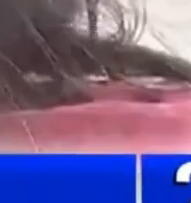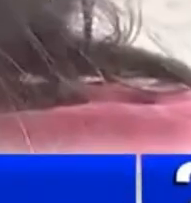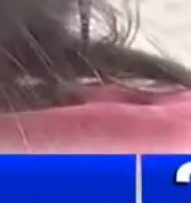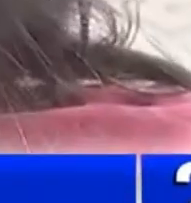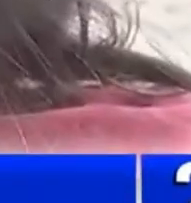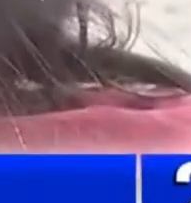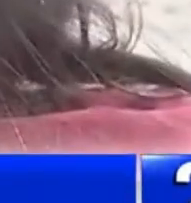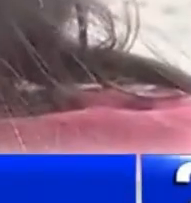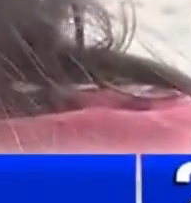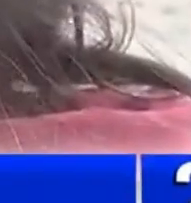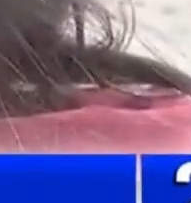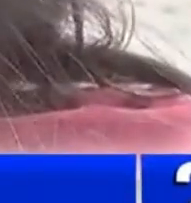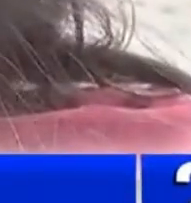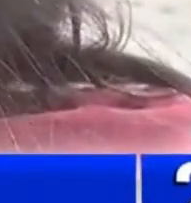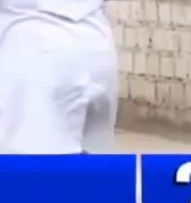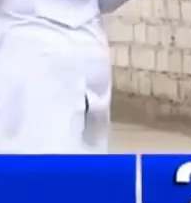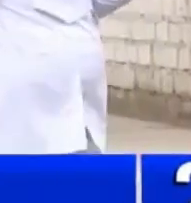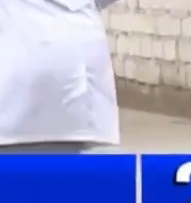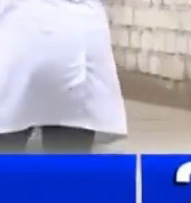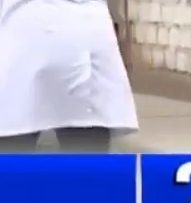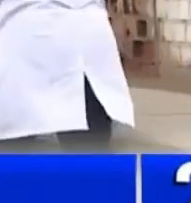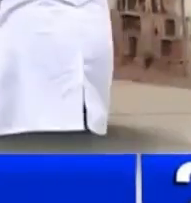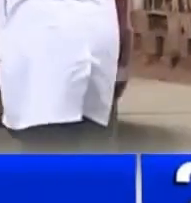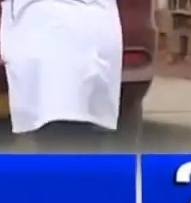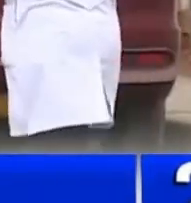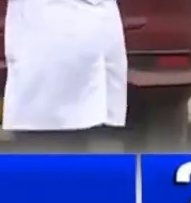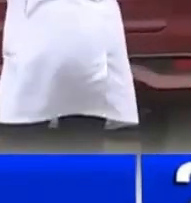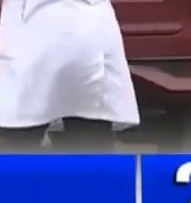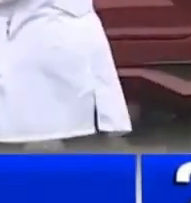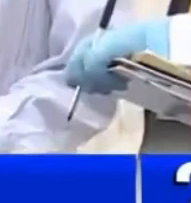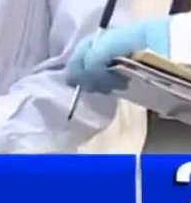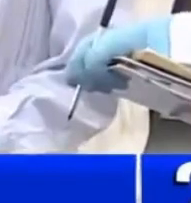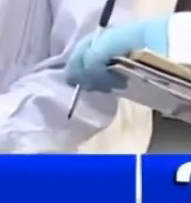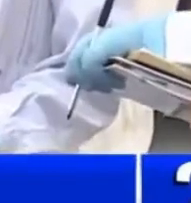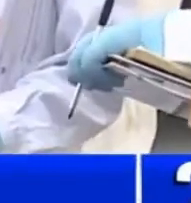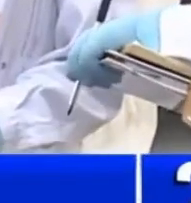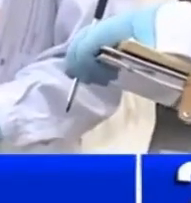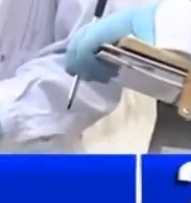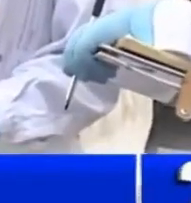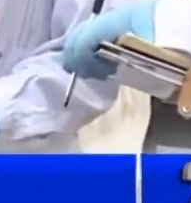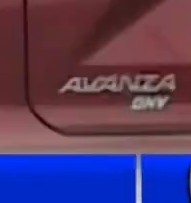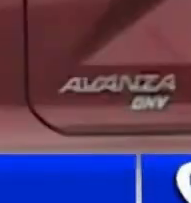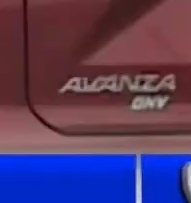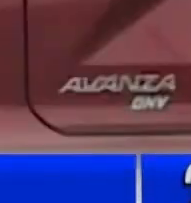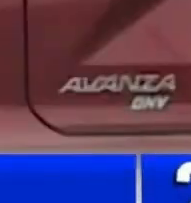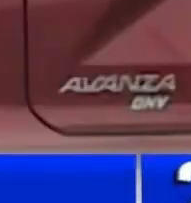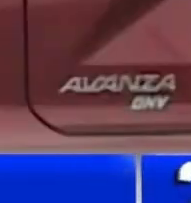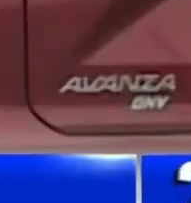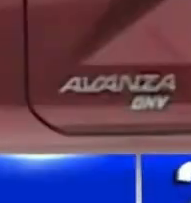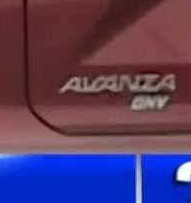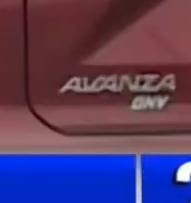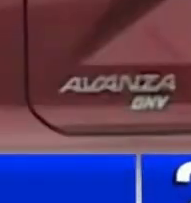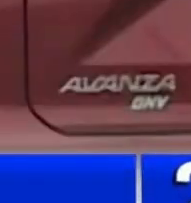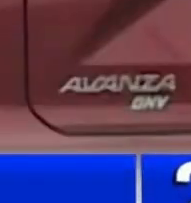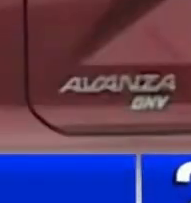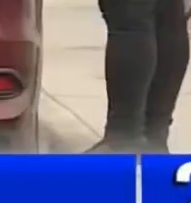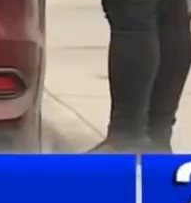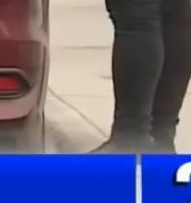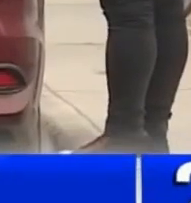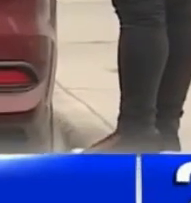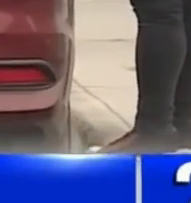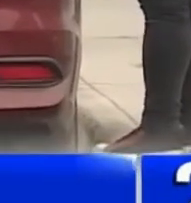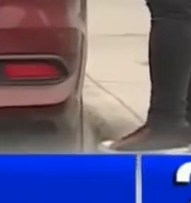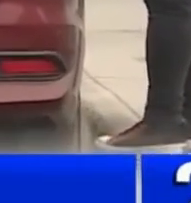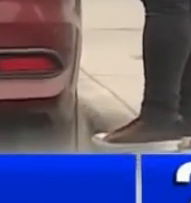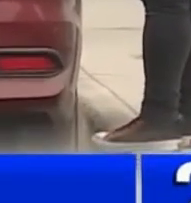indígenas Pese a que el escrito no guardaría relación al secuestro será inspeccionado por la policía a fin de analizar posibles huellas y